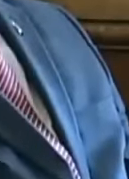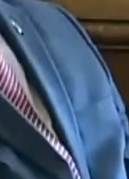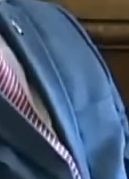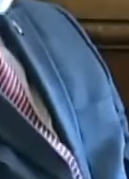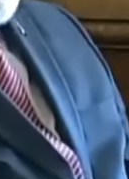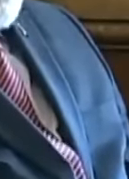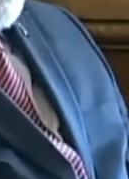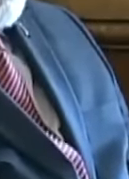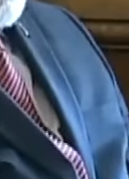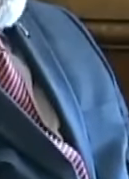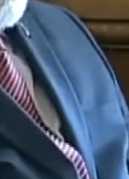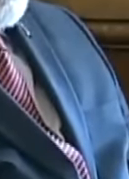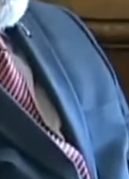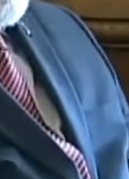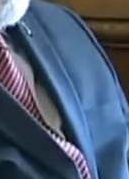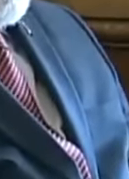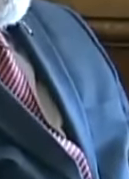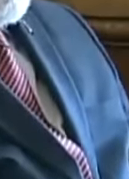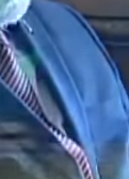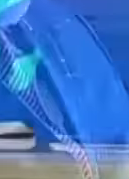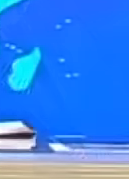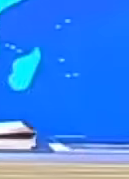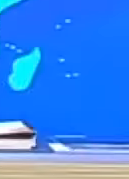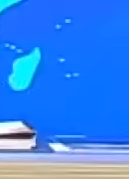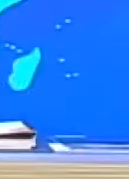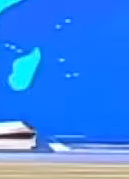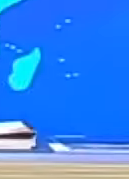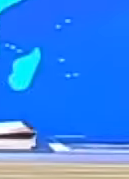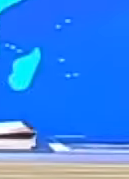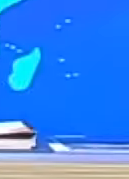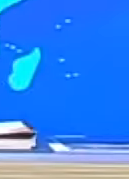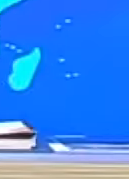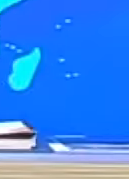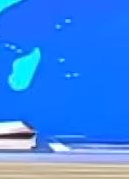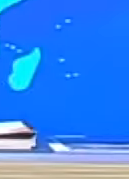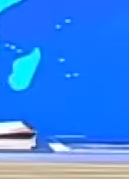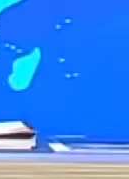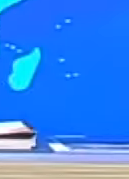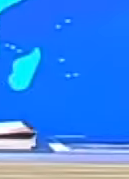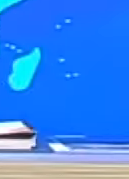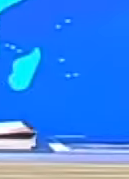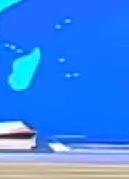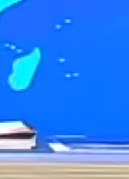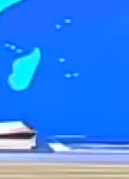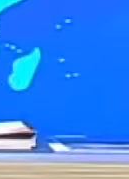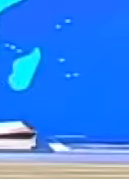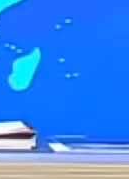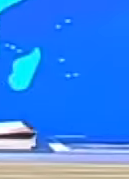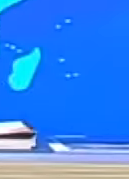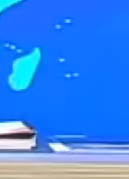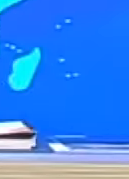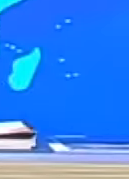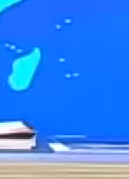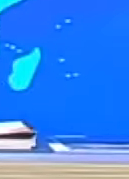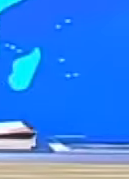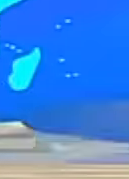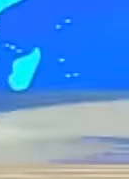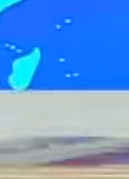Carlos Ron, viceministro de América del Norte y Asuntos Imperiales